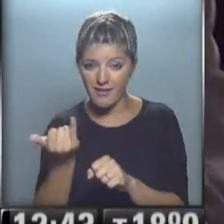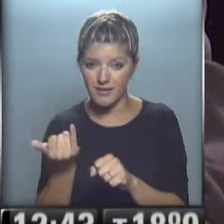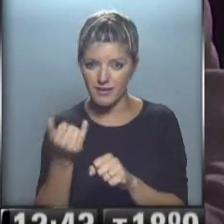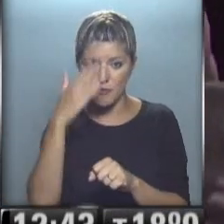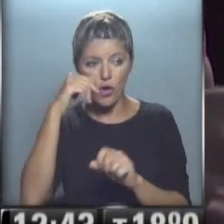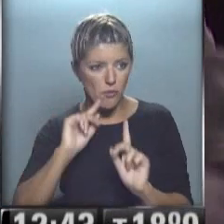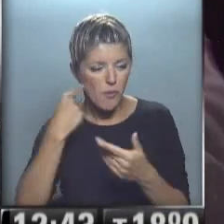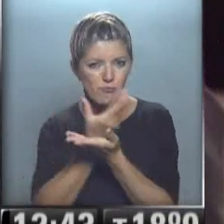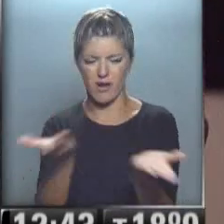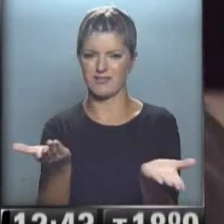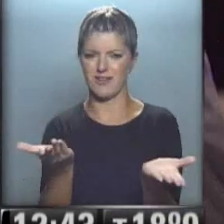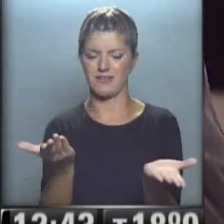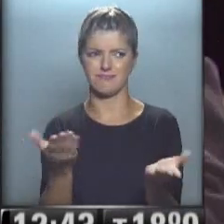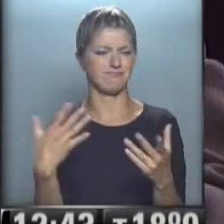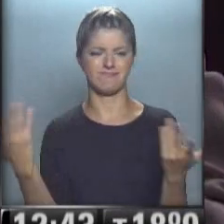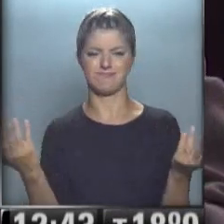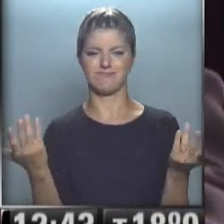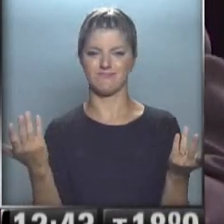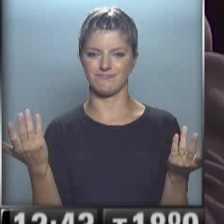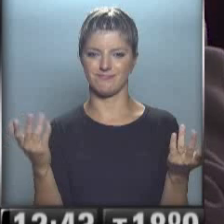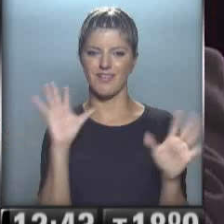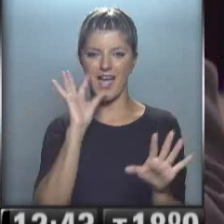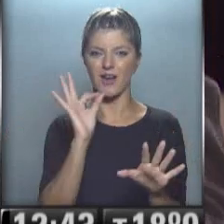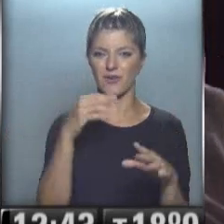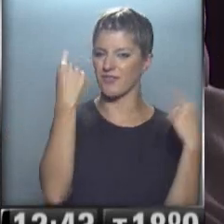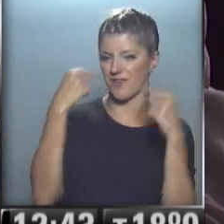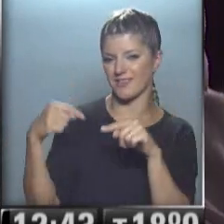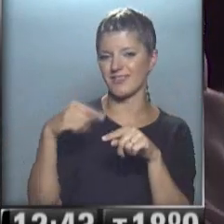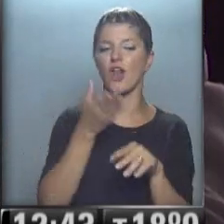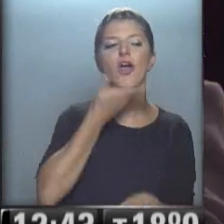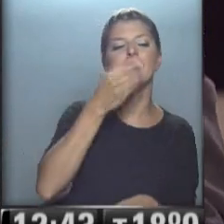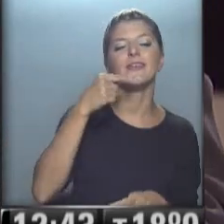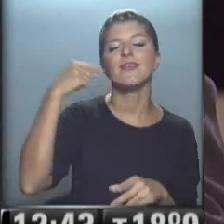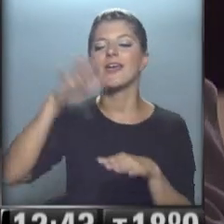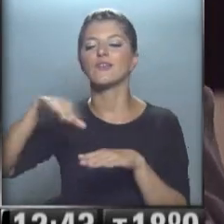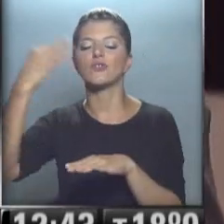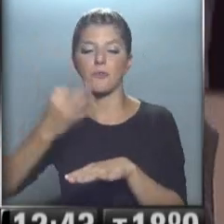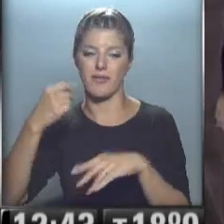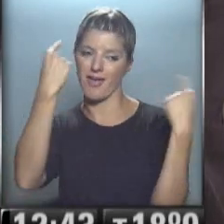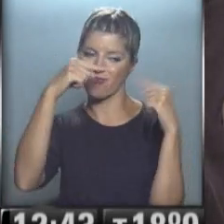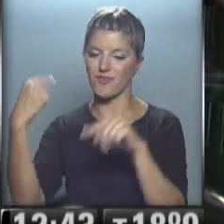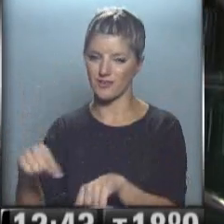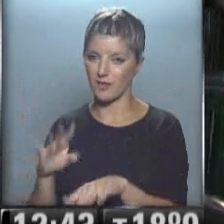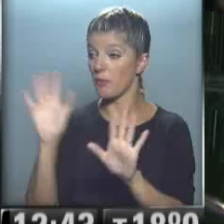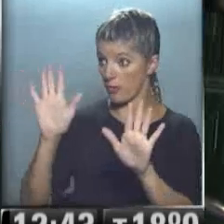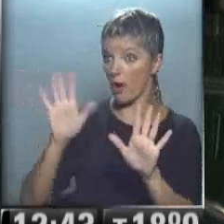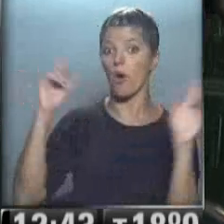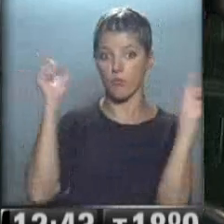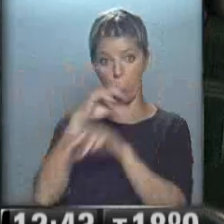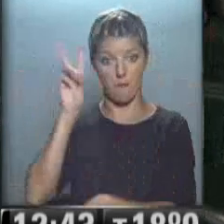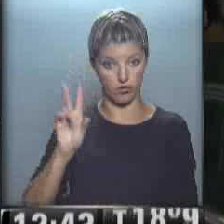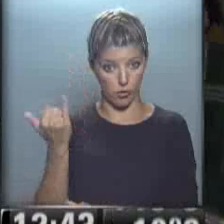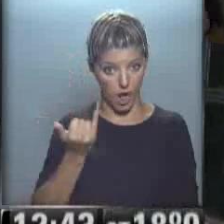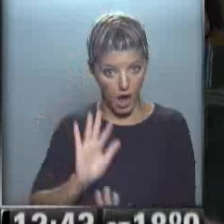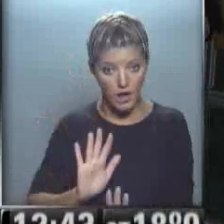increble digamos una expresión Clara de la diferencia entre la realidad y el discurso esto no quita que no haya problemas en Venezuela eh No por supuesto ahora